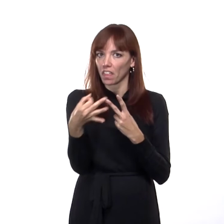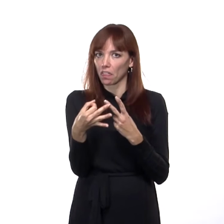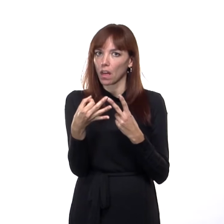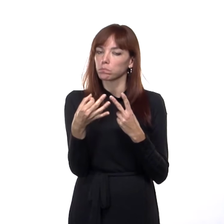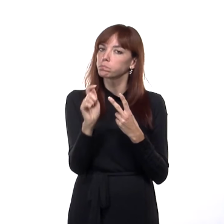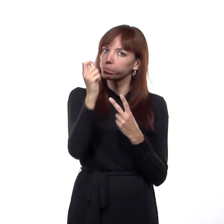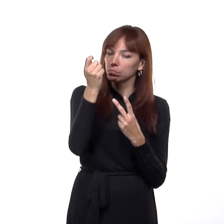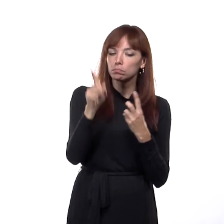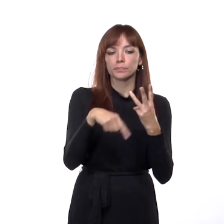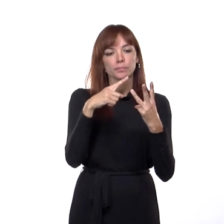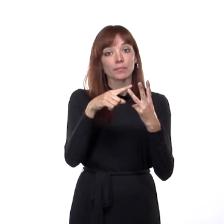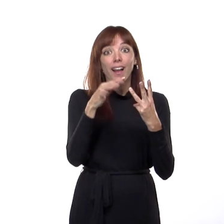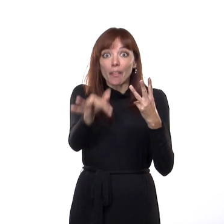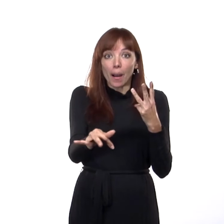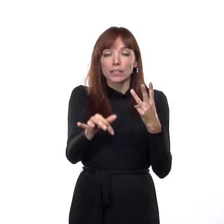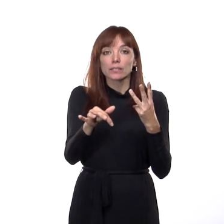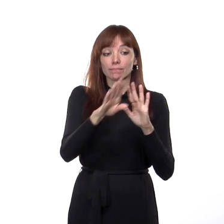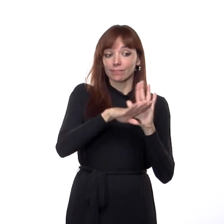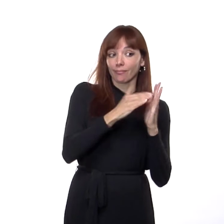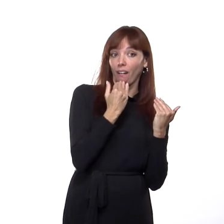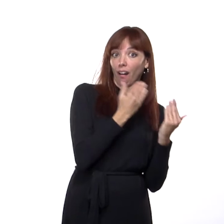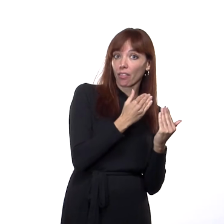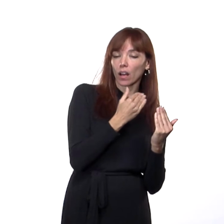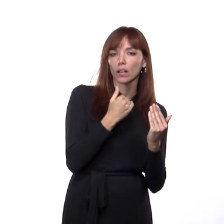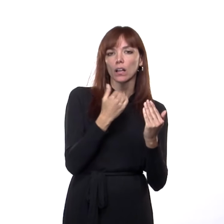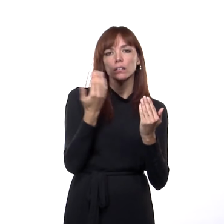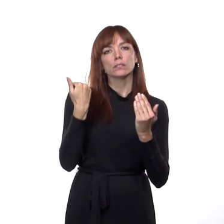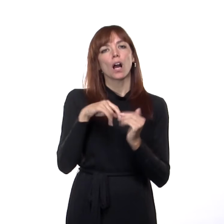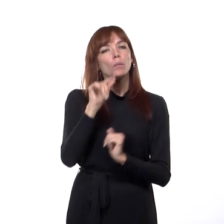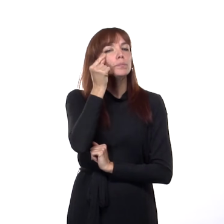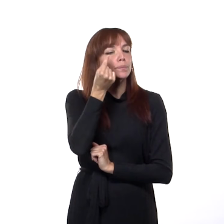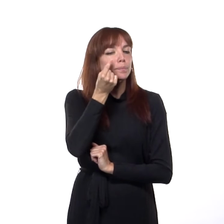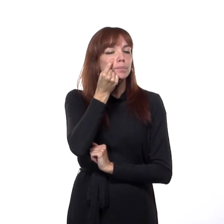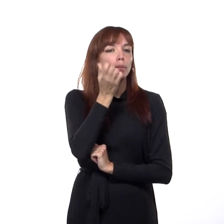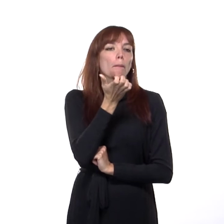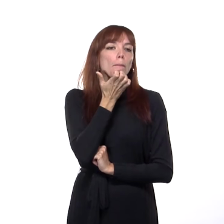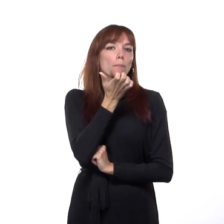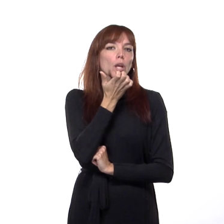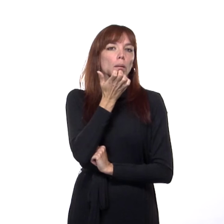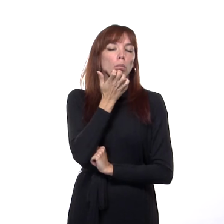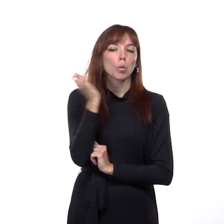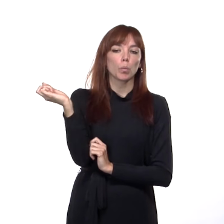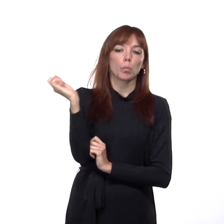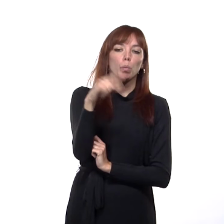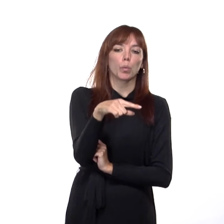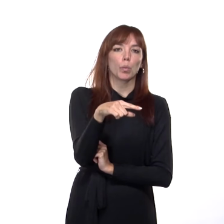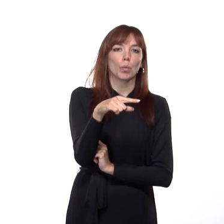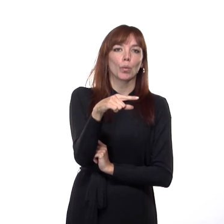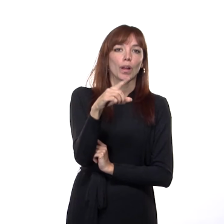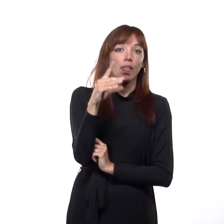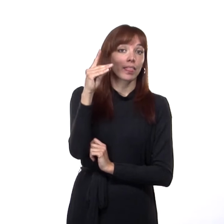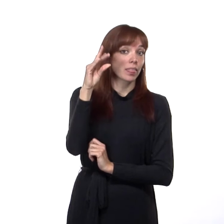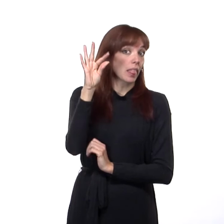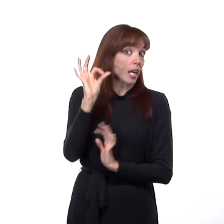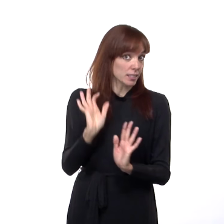detectó una combinación de eventos como pueda ser algo que venga a través de un y de ese bueno